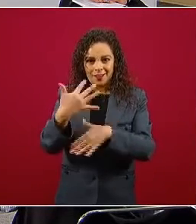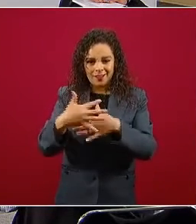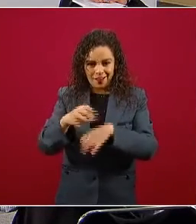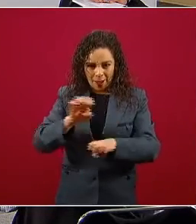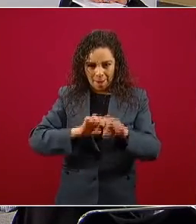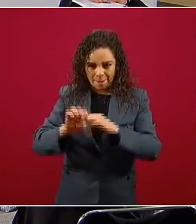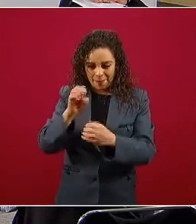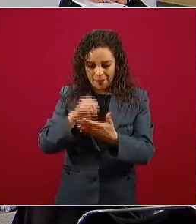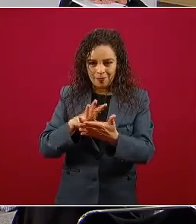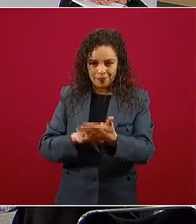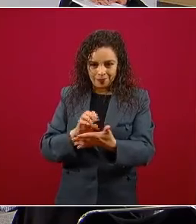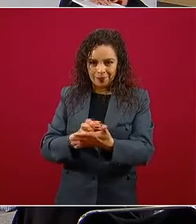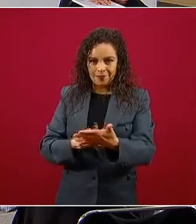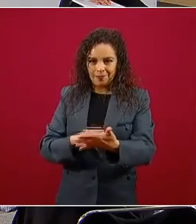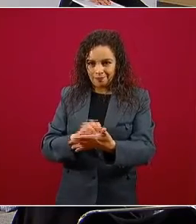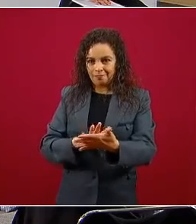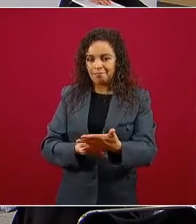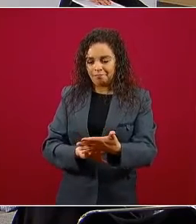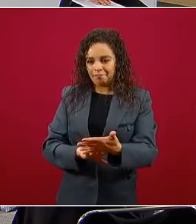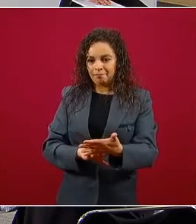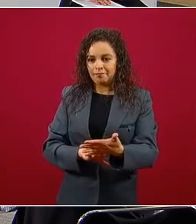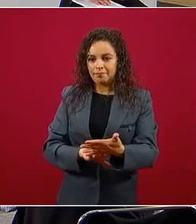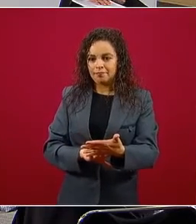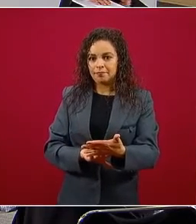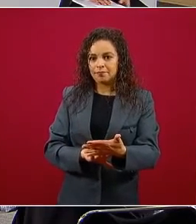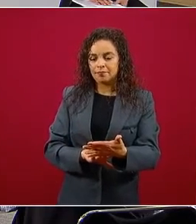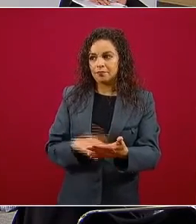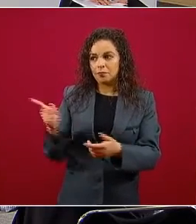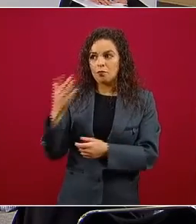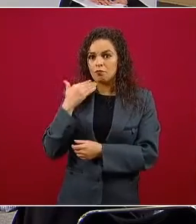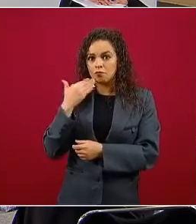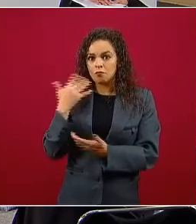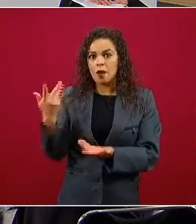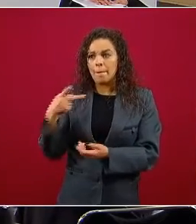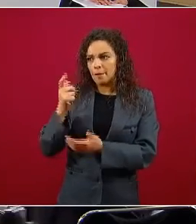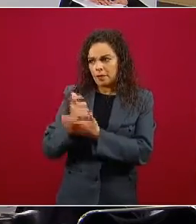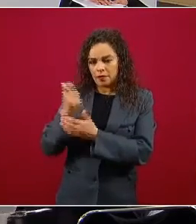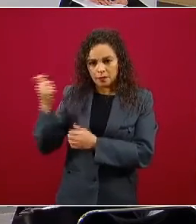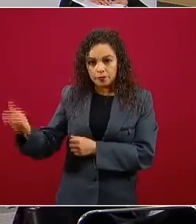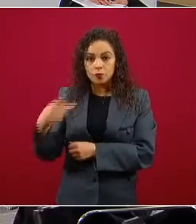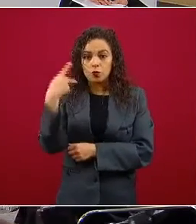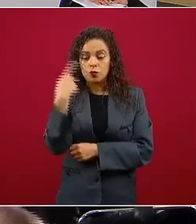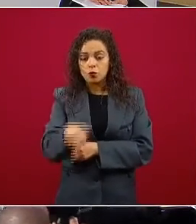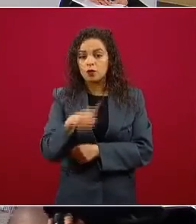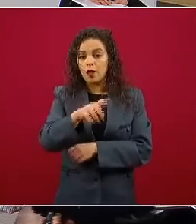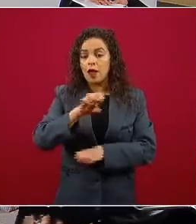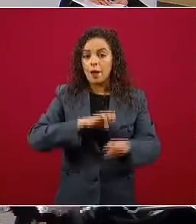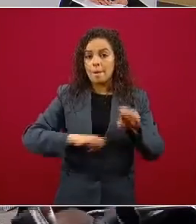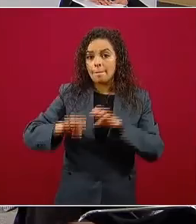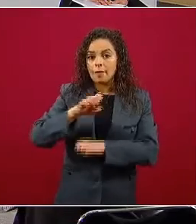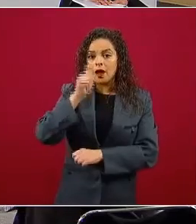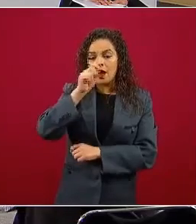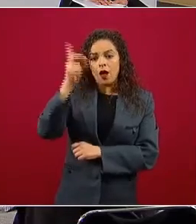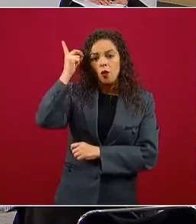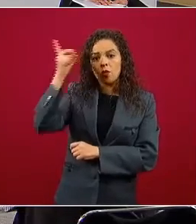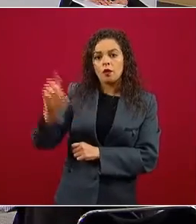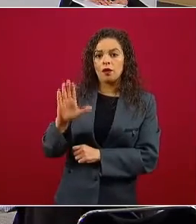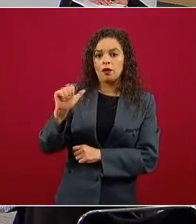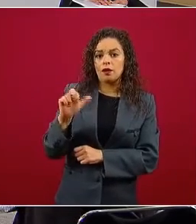las empresas de Carlos Slim se pusieron al corriente y también fue una cantidad